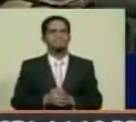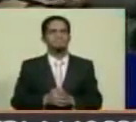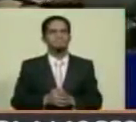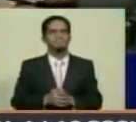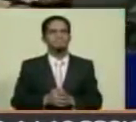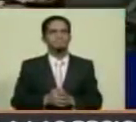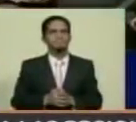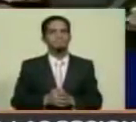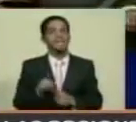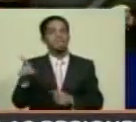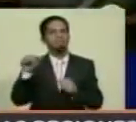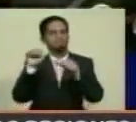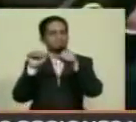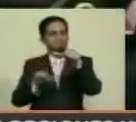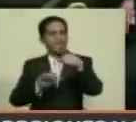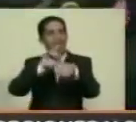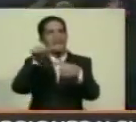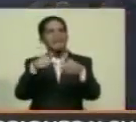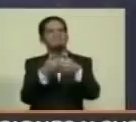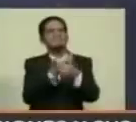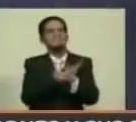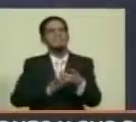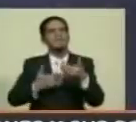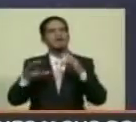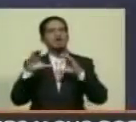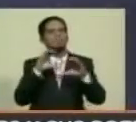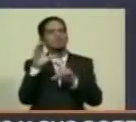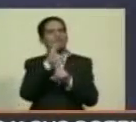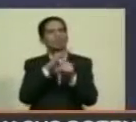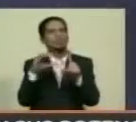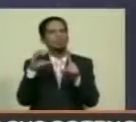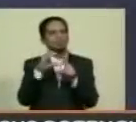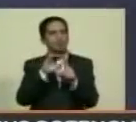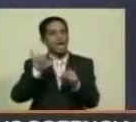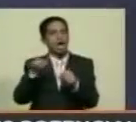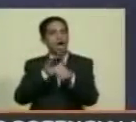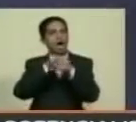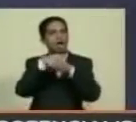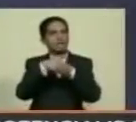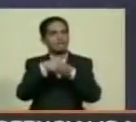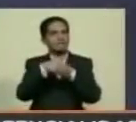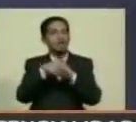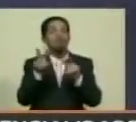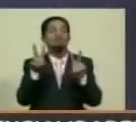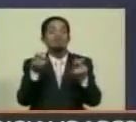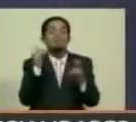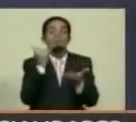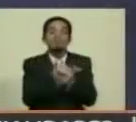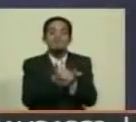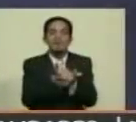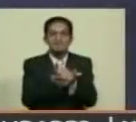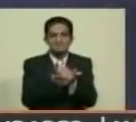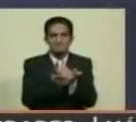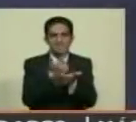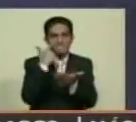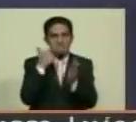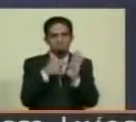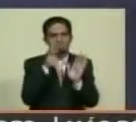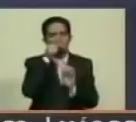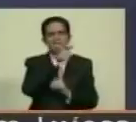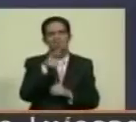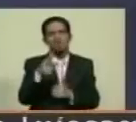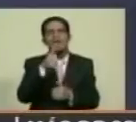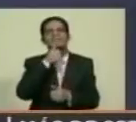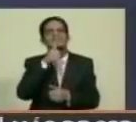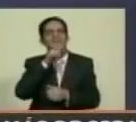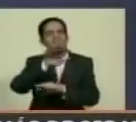Bien, han sido las declaraciones del vicepresidente de Comunicación y Cultura, Jorge Rodríguez. Nuevas pruebas, nuevas evidencias de autores